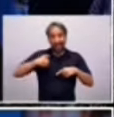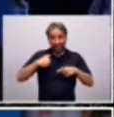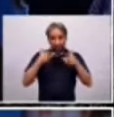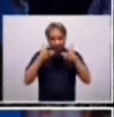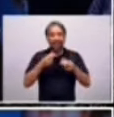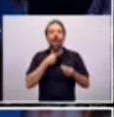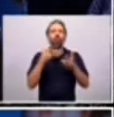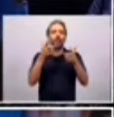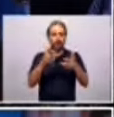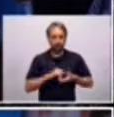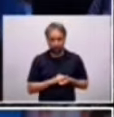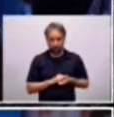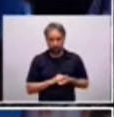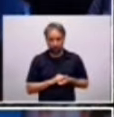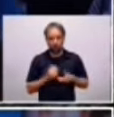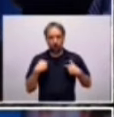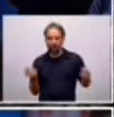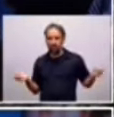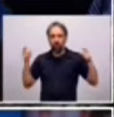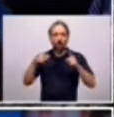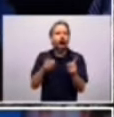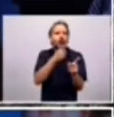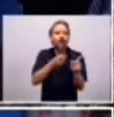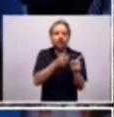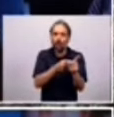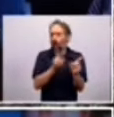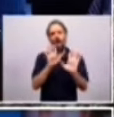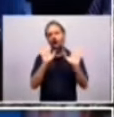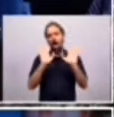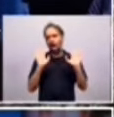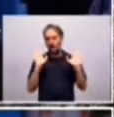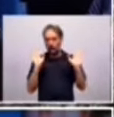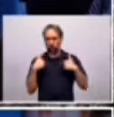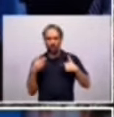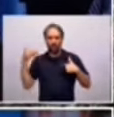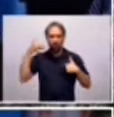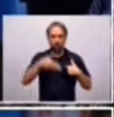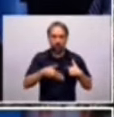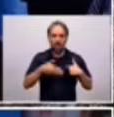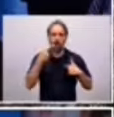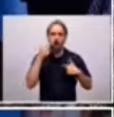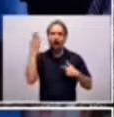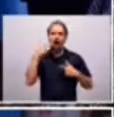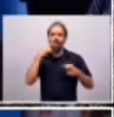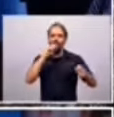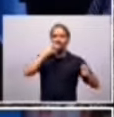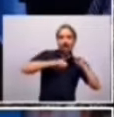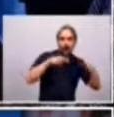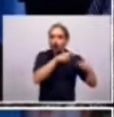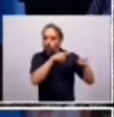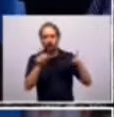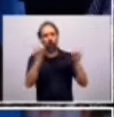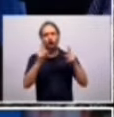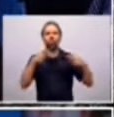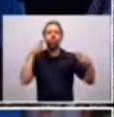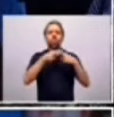actuación protagónica fue la de Patricia Bullrich, que era ministra de Trabajo de aquella gestión. Y entregaba atados de pies y manos